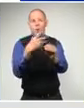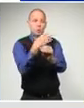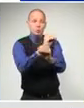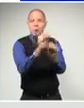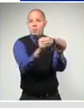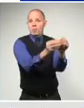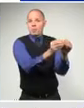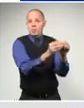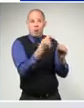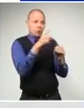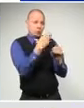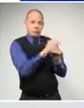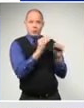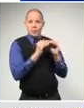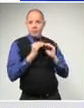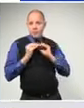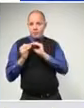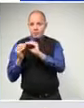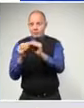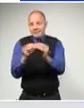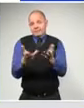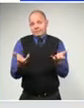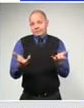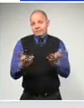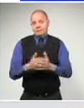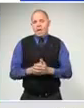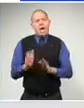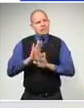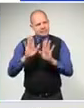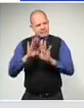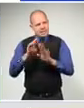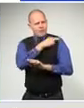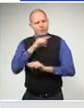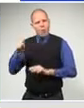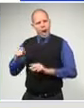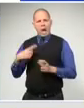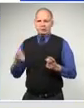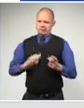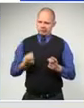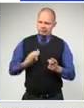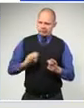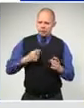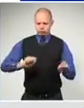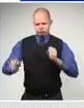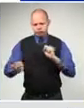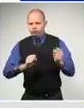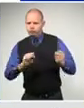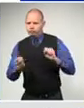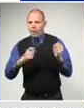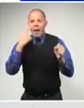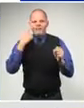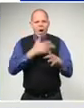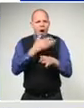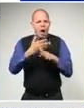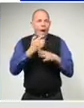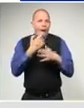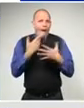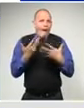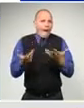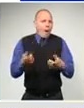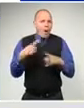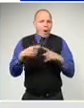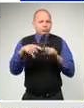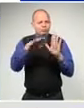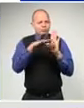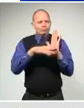medidas del Consejo de Defensa, los organismos, salud pública, restricción de las medidas,